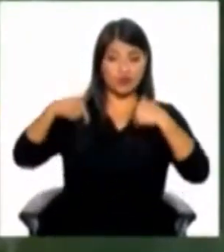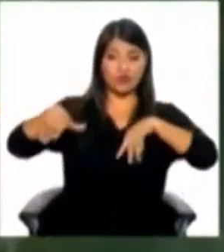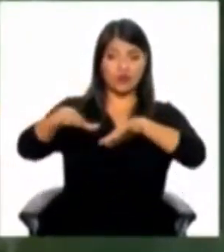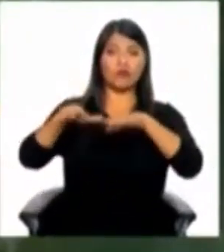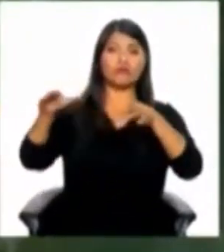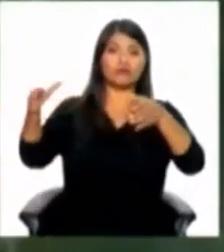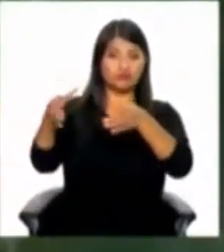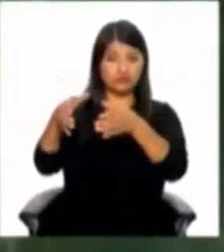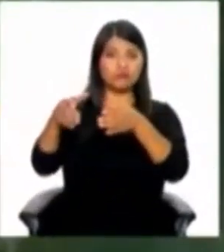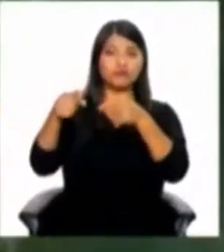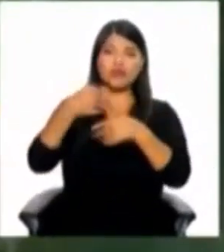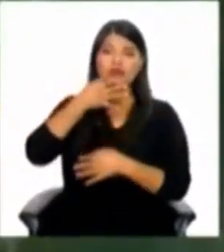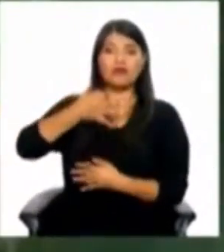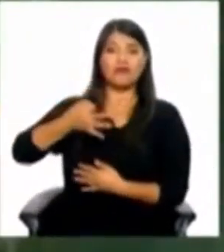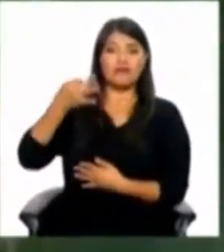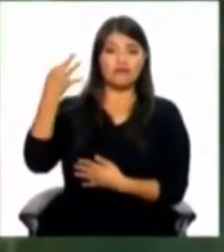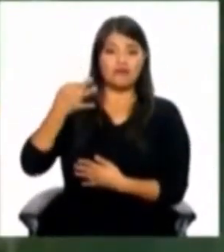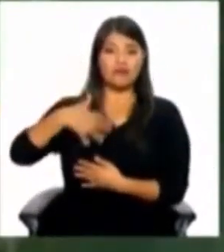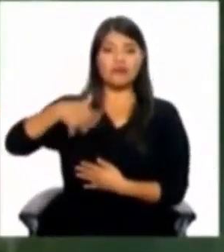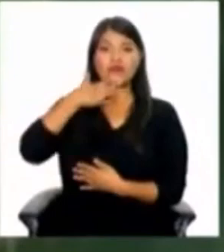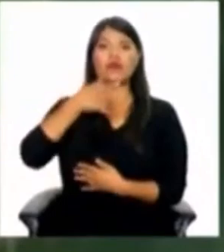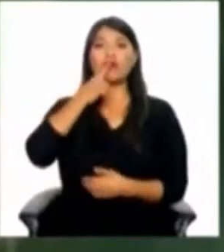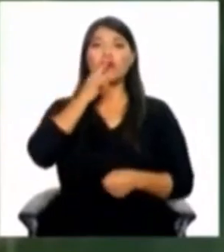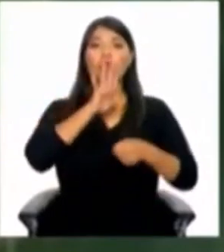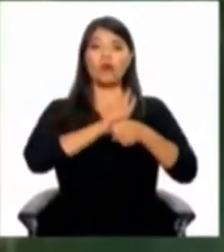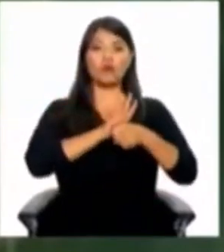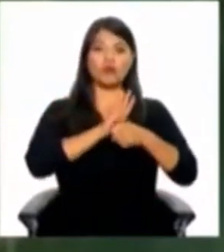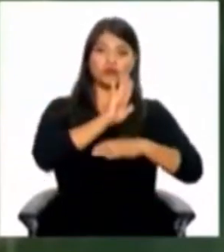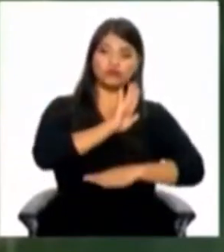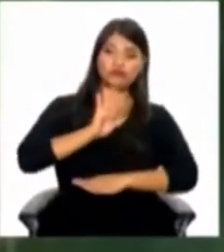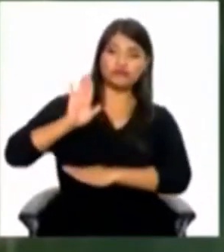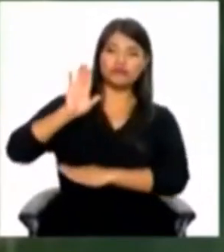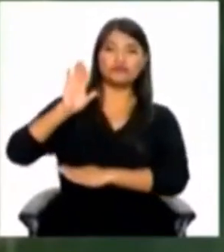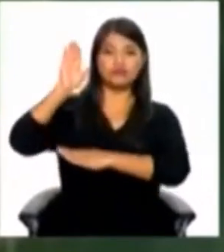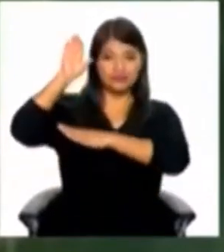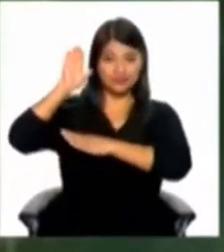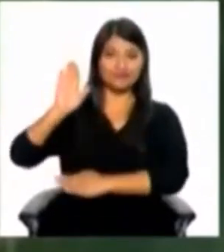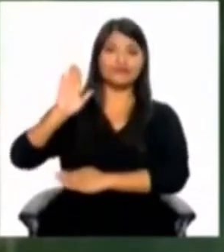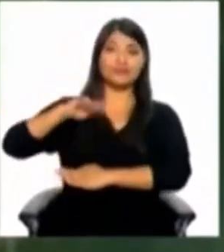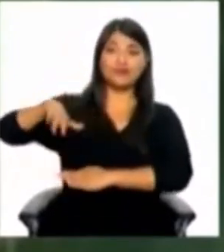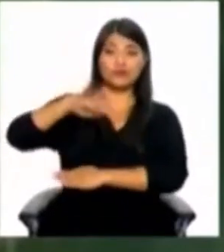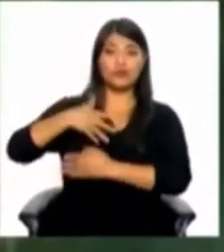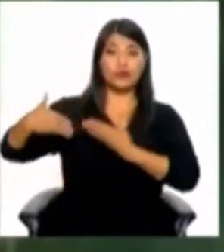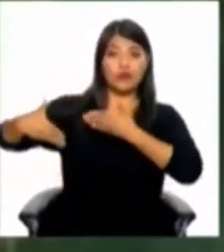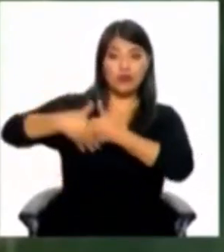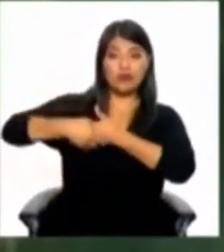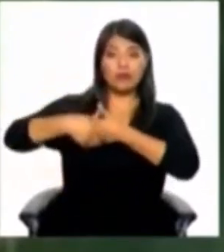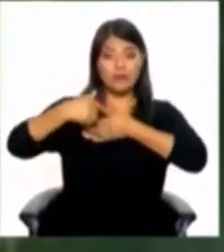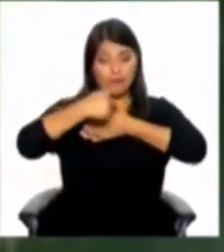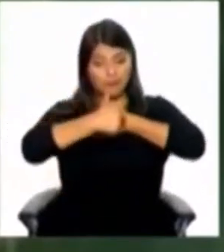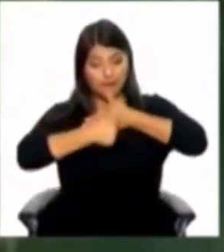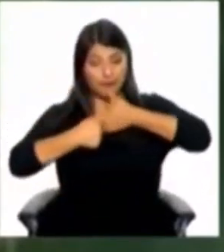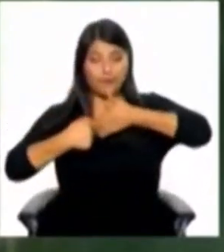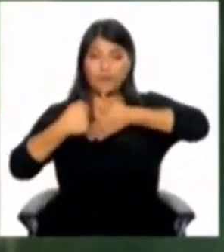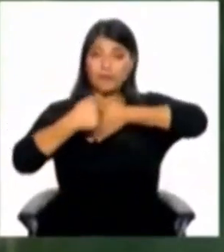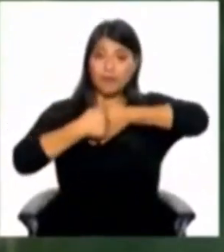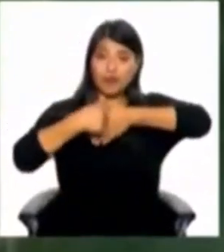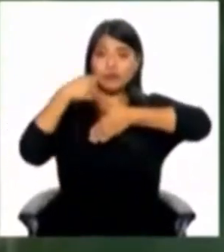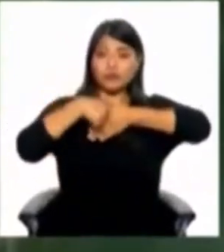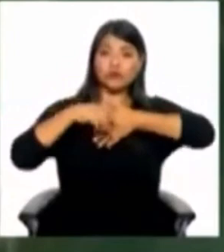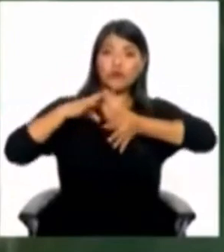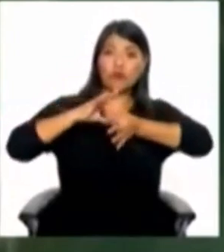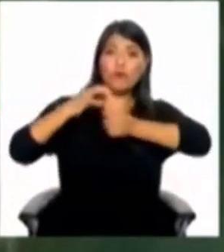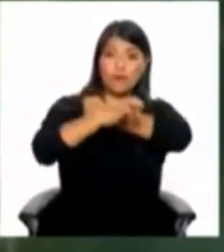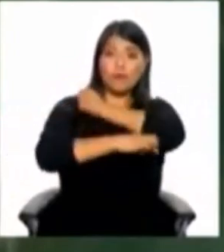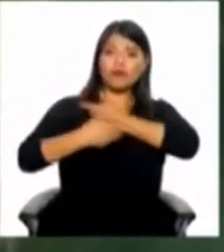latinoamericana y está firmemente comprometido con la cooperación entre los países. El Perú promueve